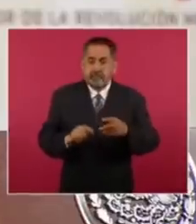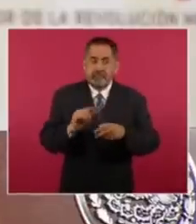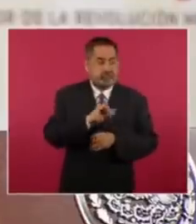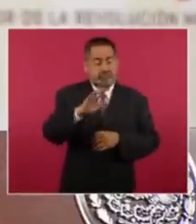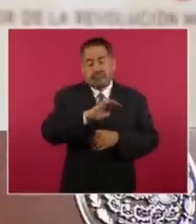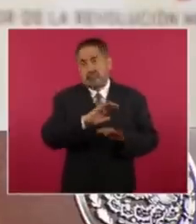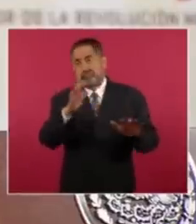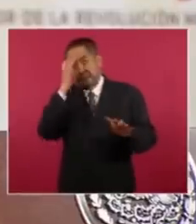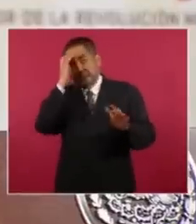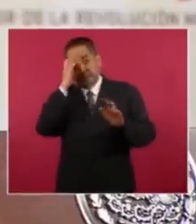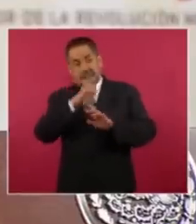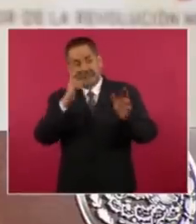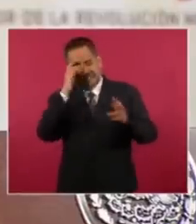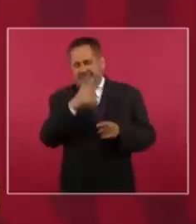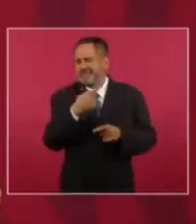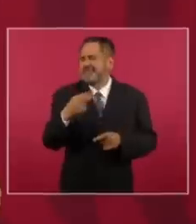famosísimo,